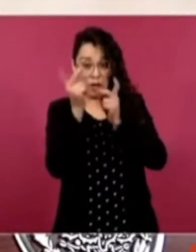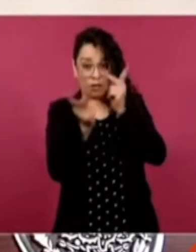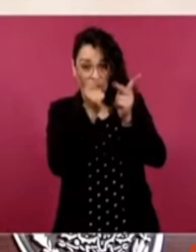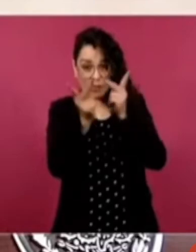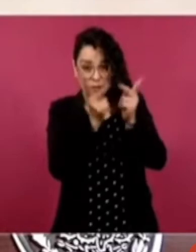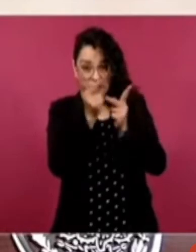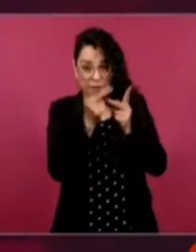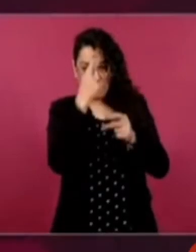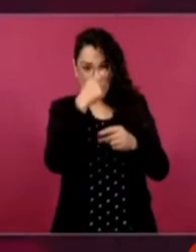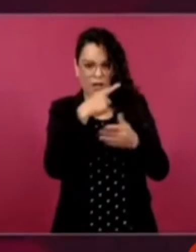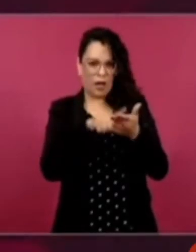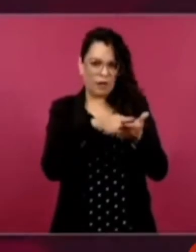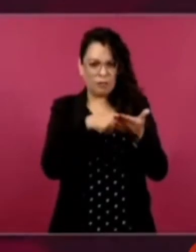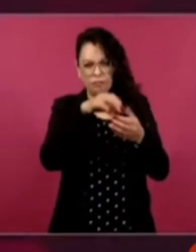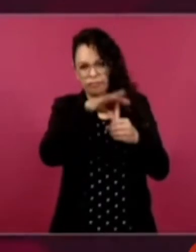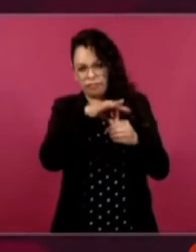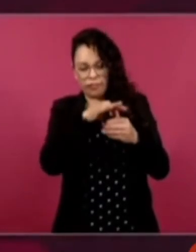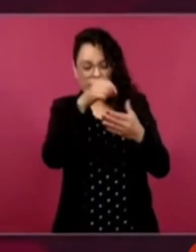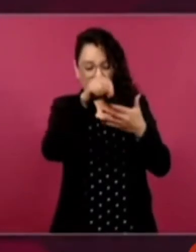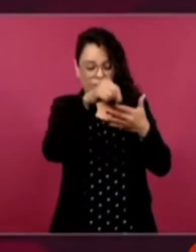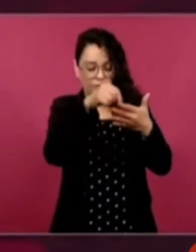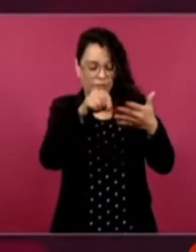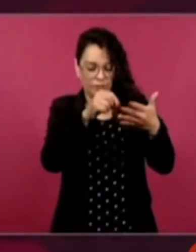El planteamiento era que se arrancara.